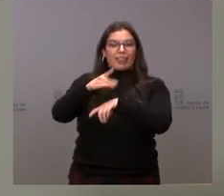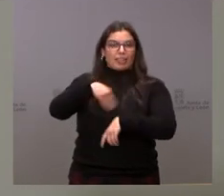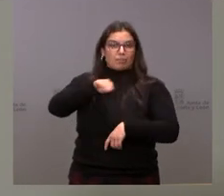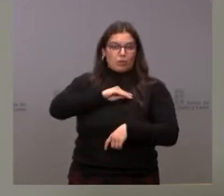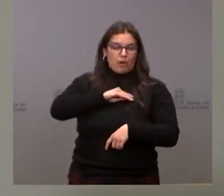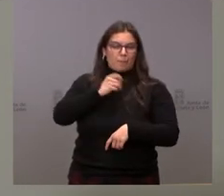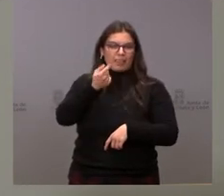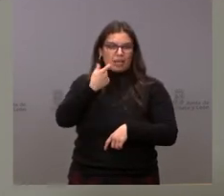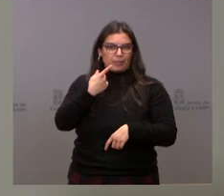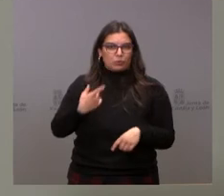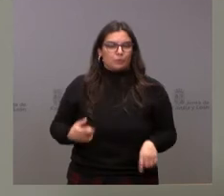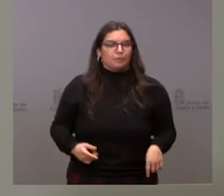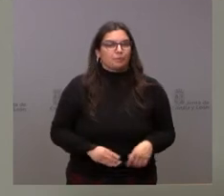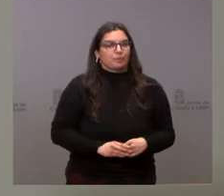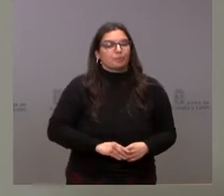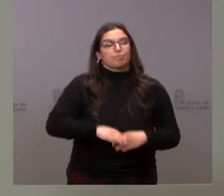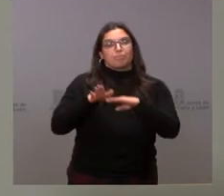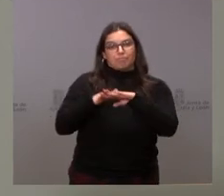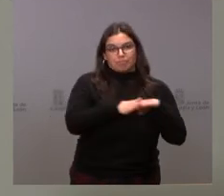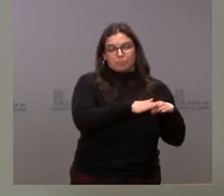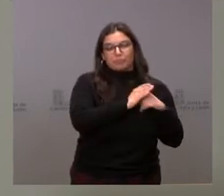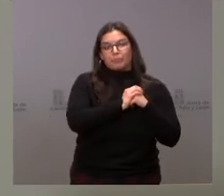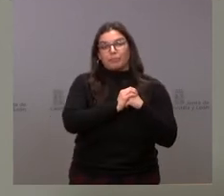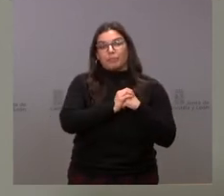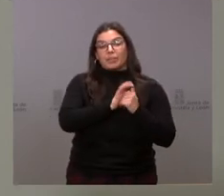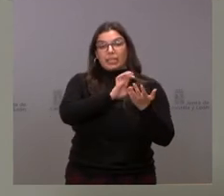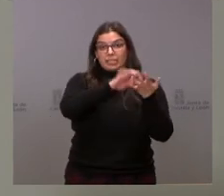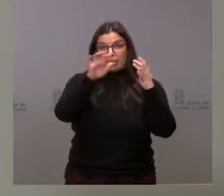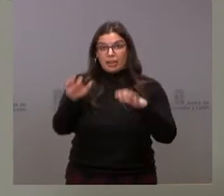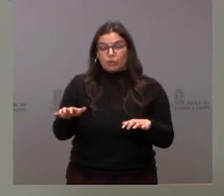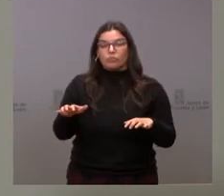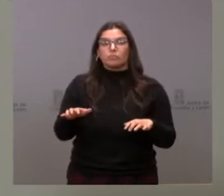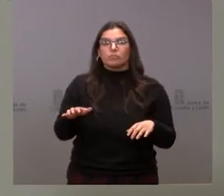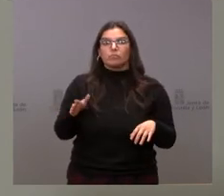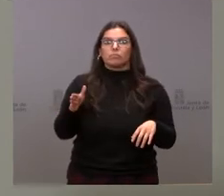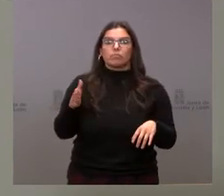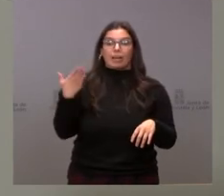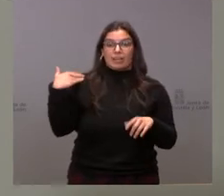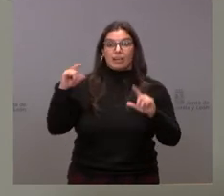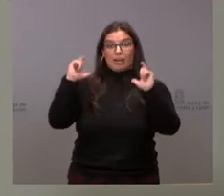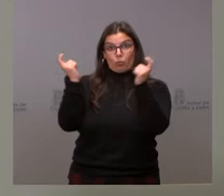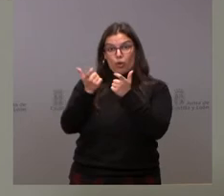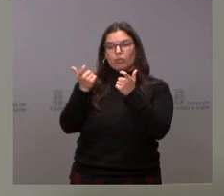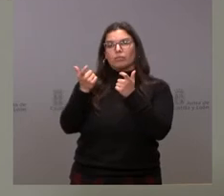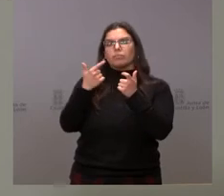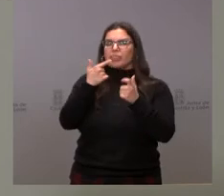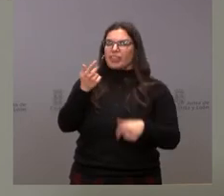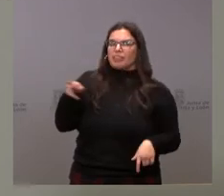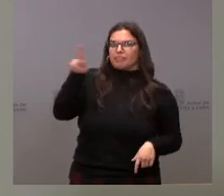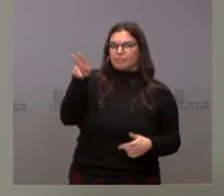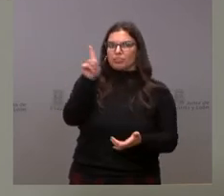sanitarios por otra parte castilla y león' volvió a reiterar la necesidad de